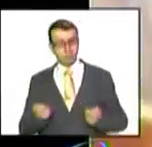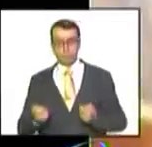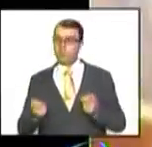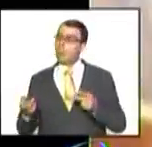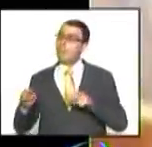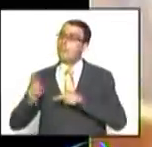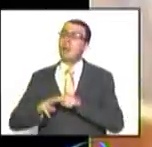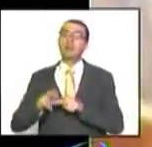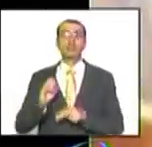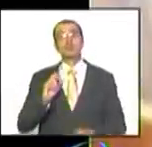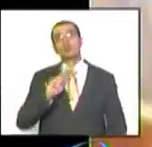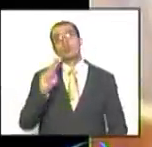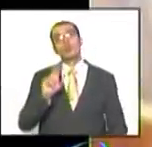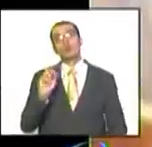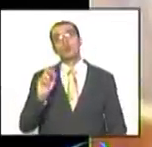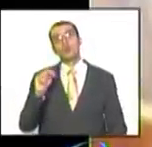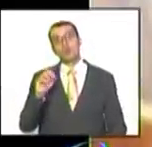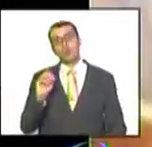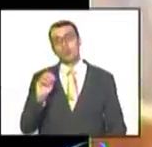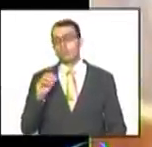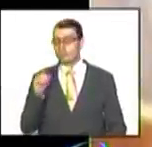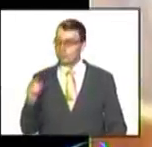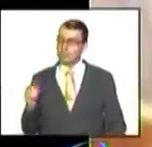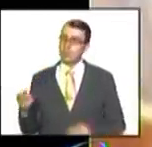para reparar la lesión.